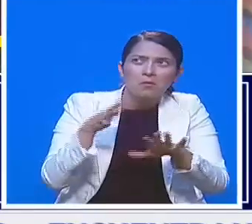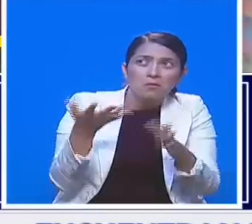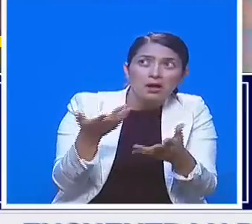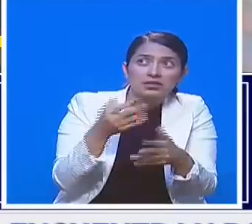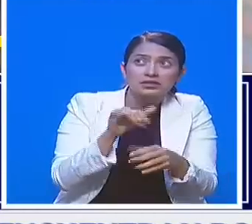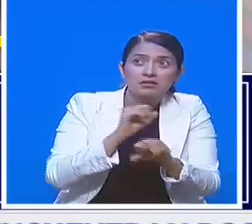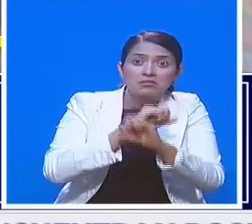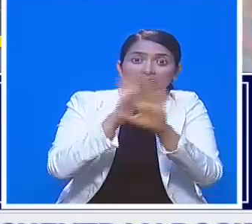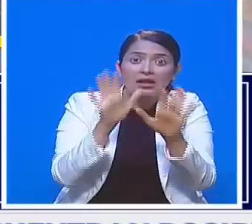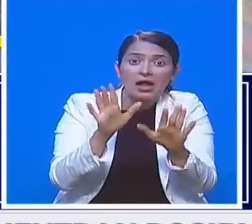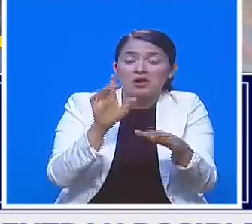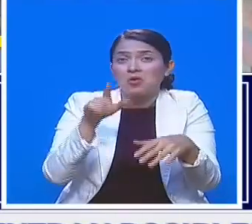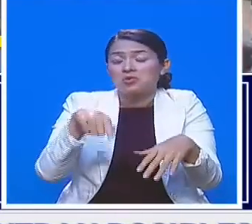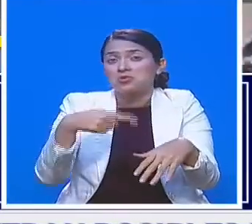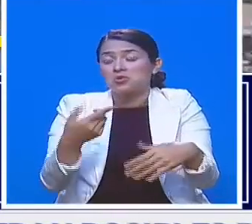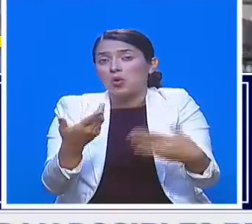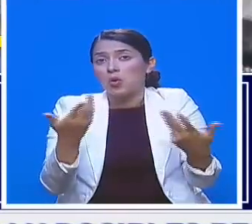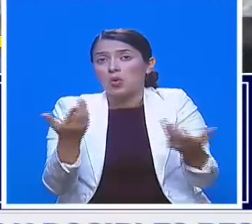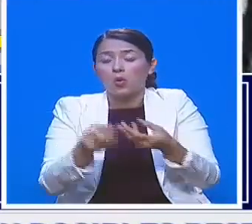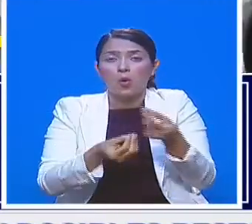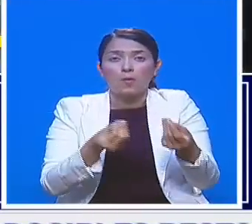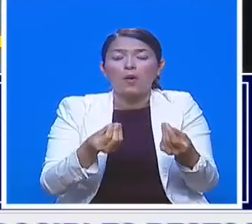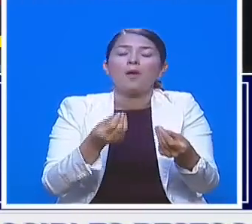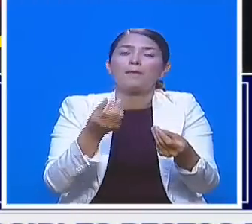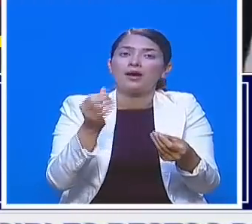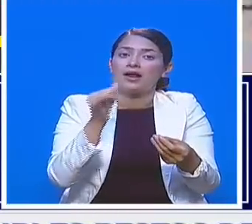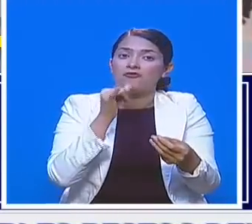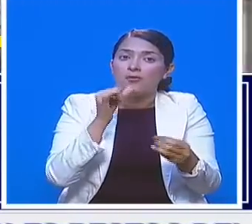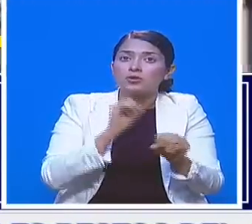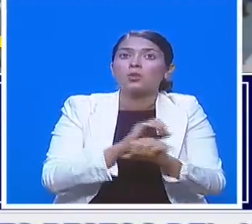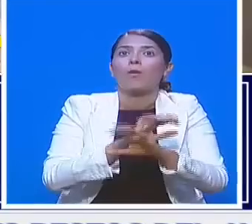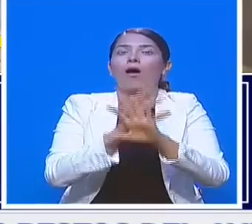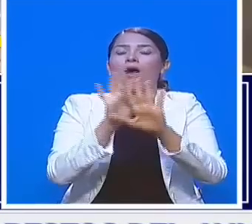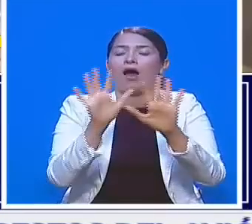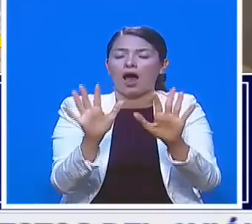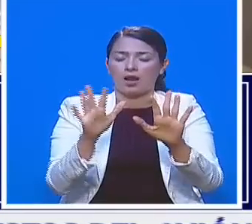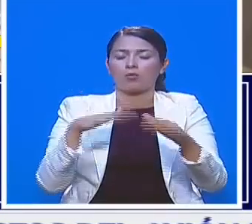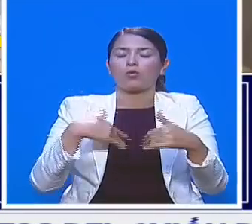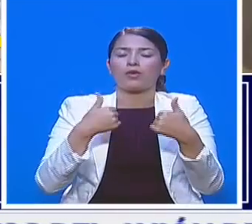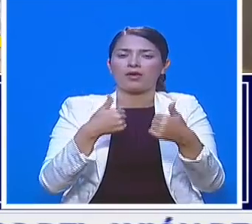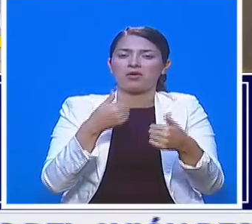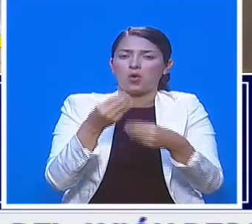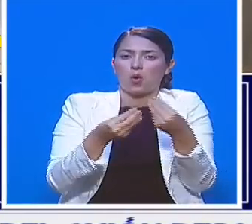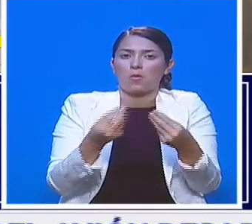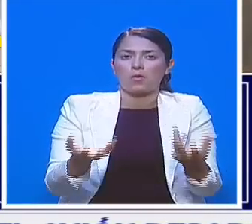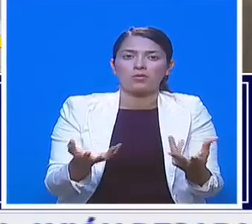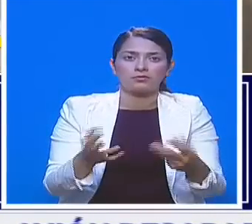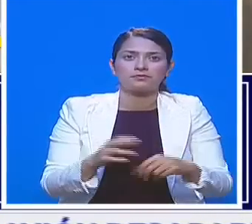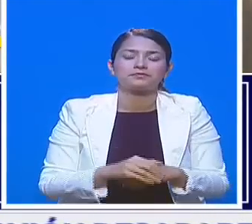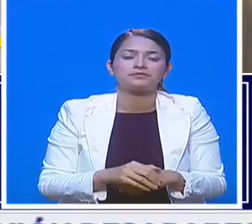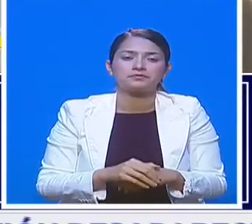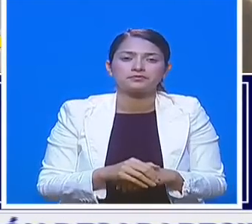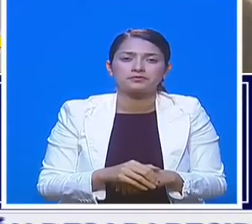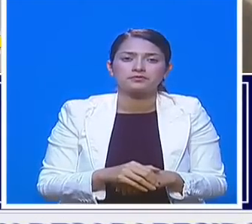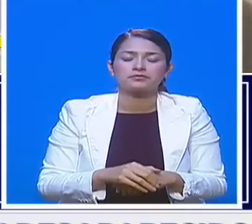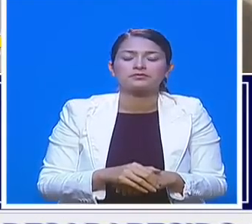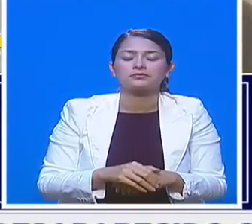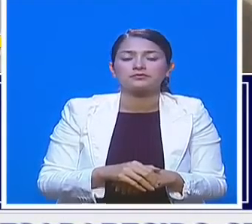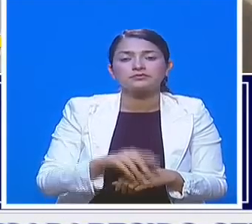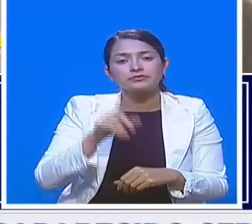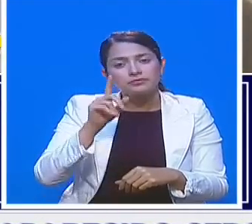y así tener un poco más de información acerca de este proceso. También estuvimos conversando